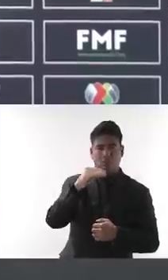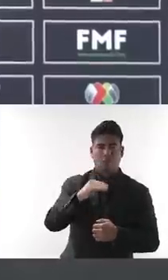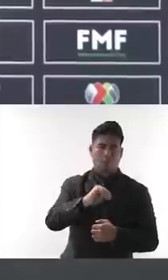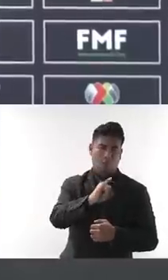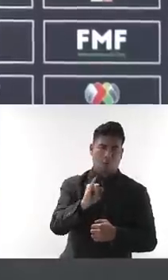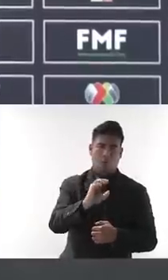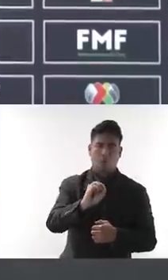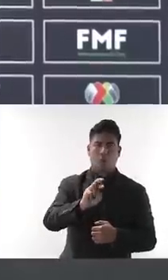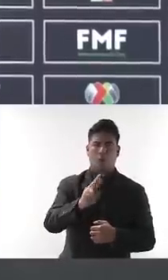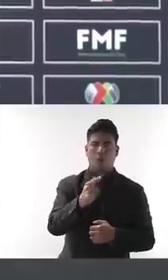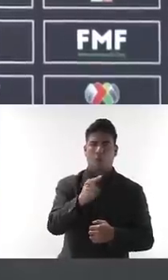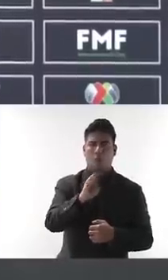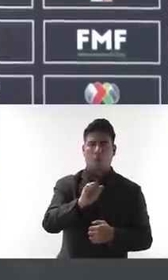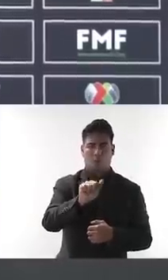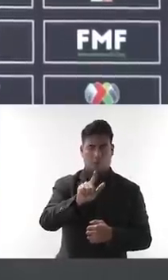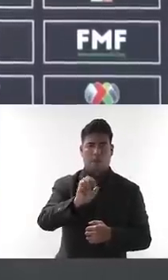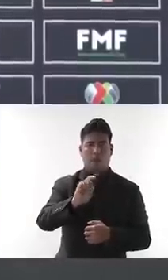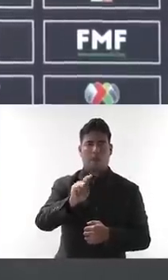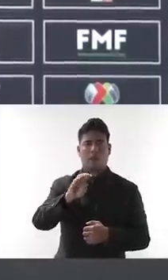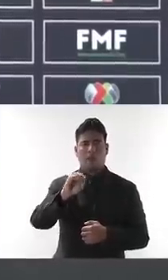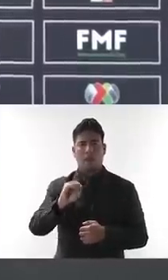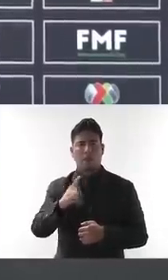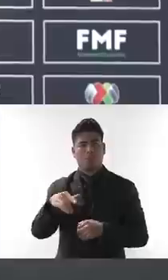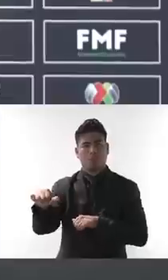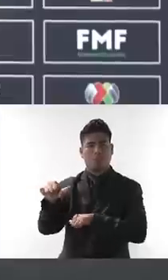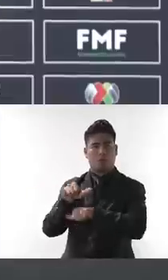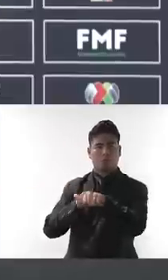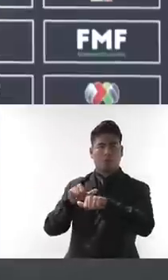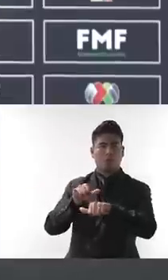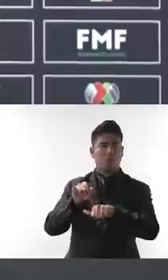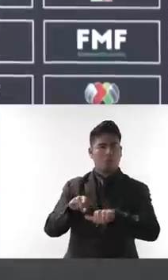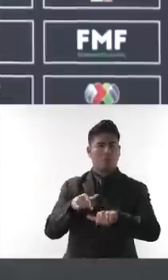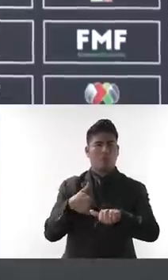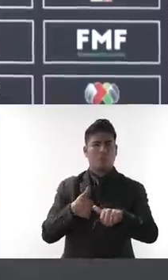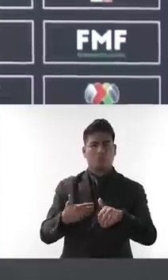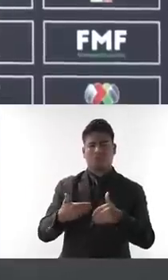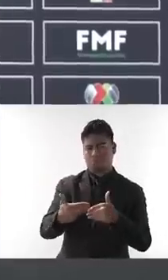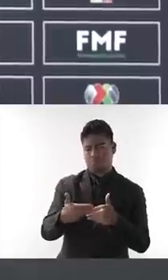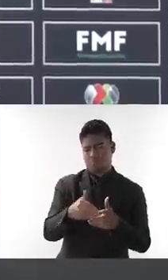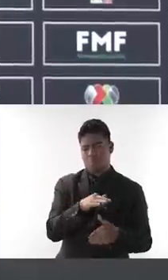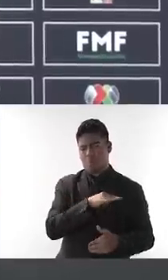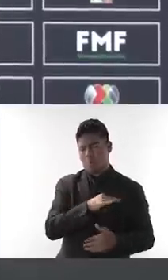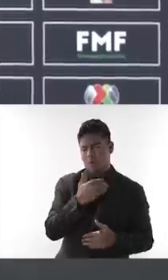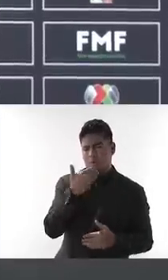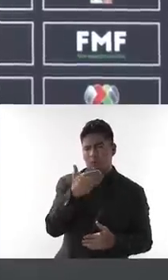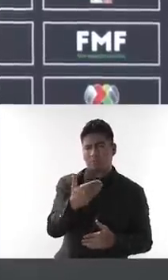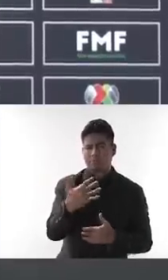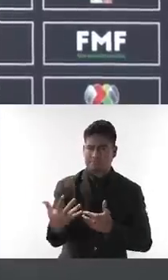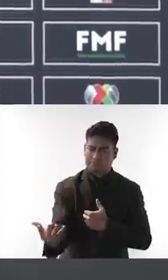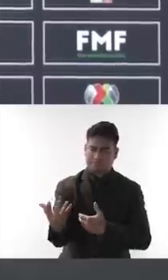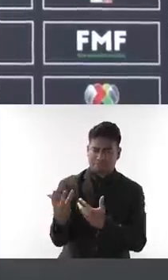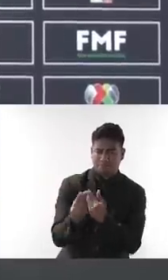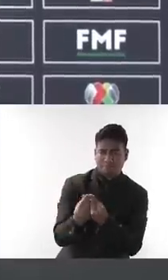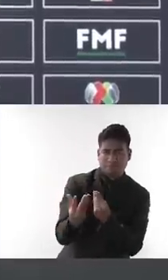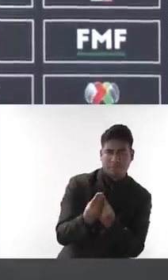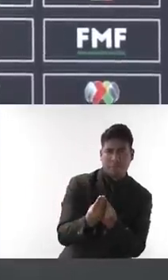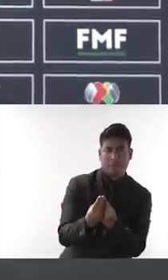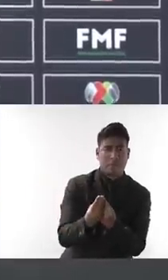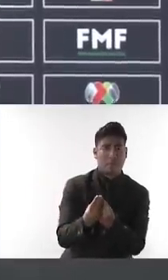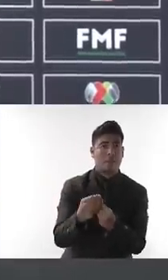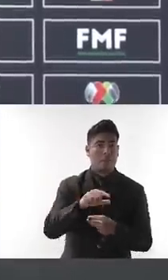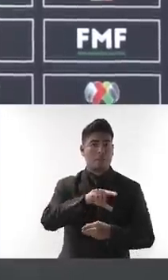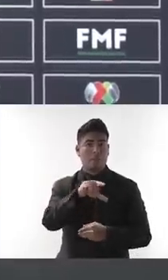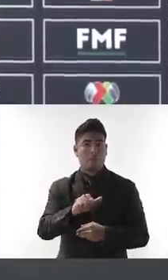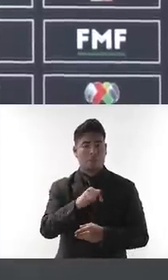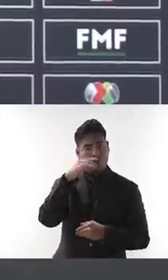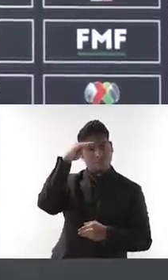reconociendo también ser un dueño involucrado en el día a día de la operación de su club, Y finalmente se le invitó al señor